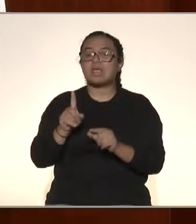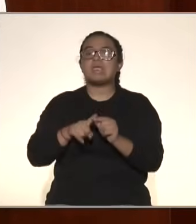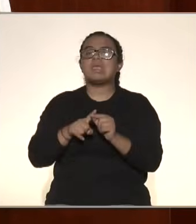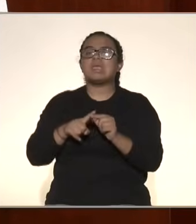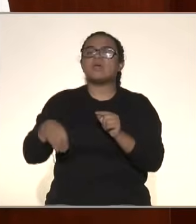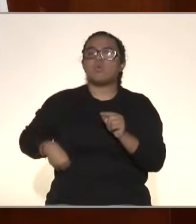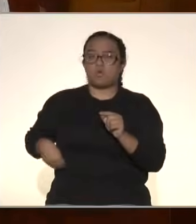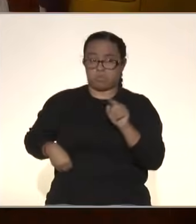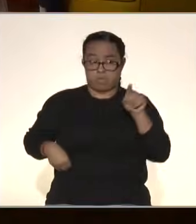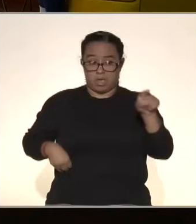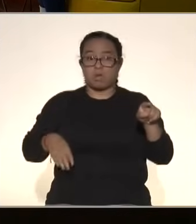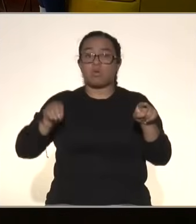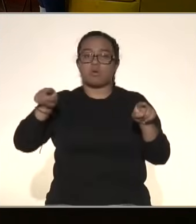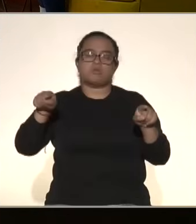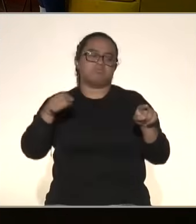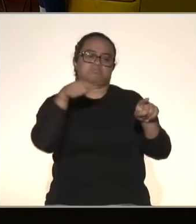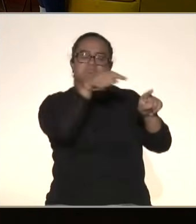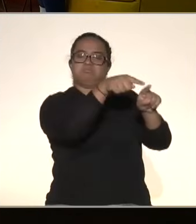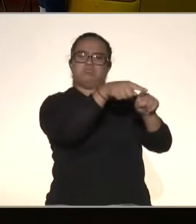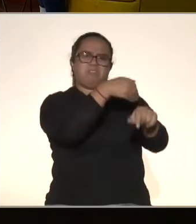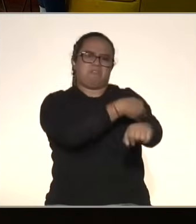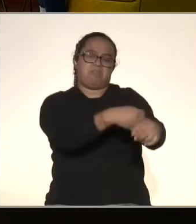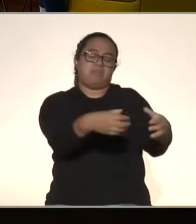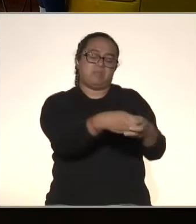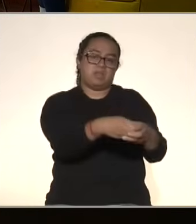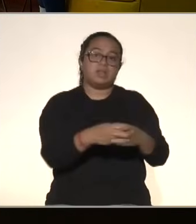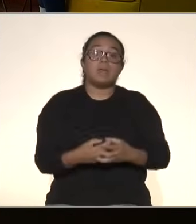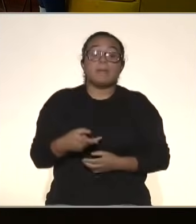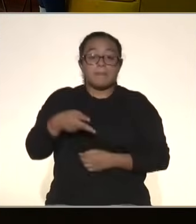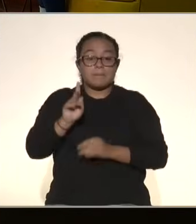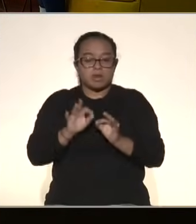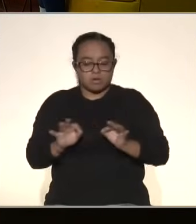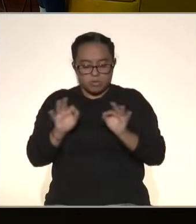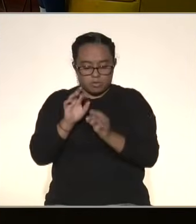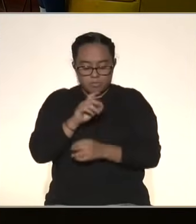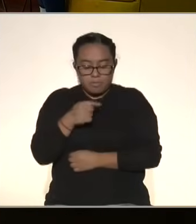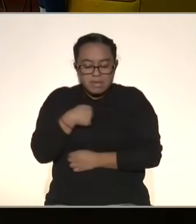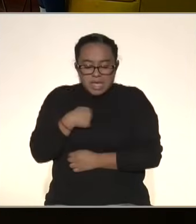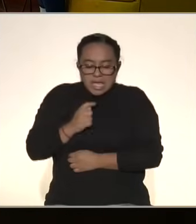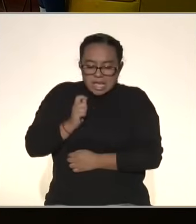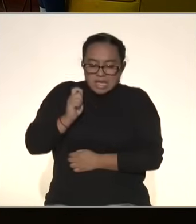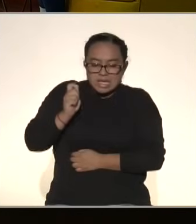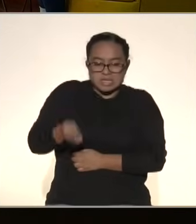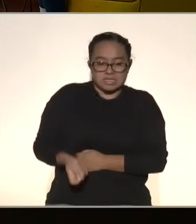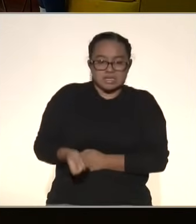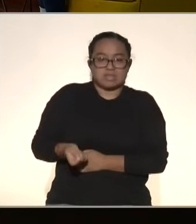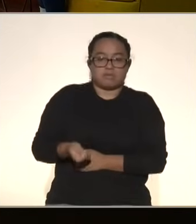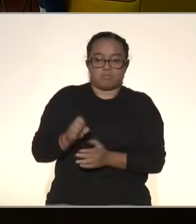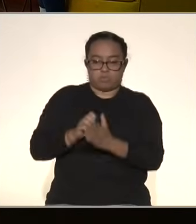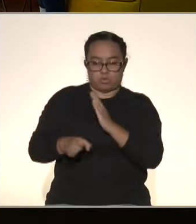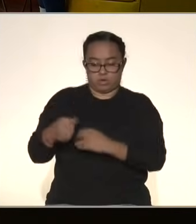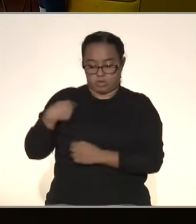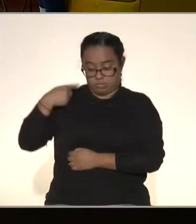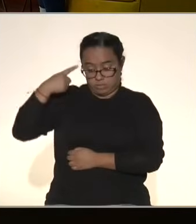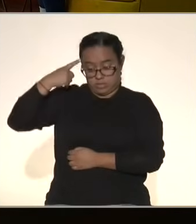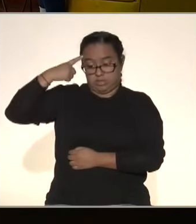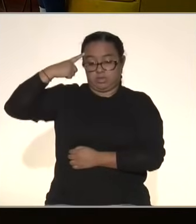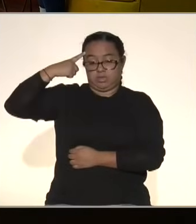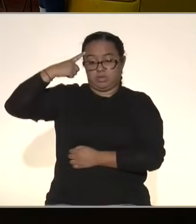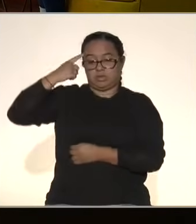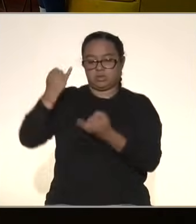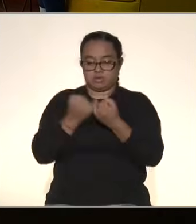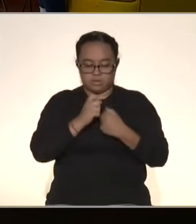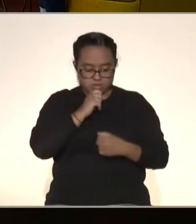Entonces es mucho análisis de lo que es para mí todo esto, lo que se está significando tanto en mi cerebro como